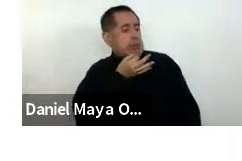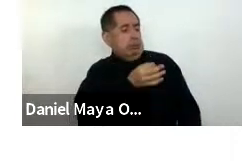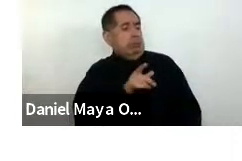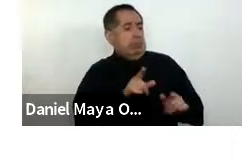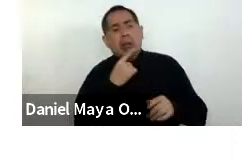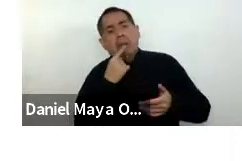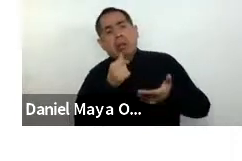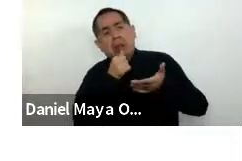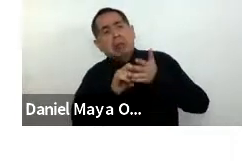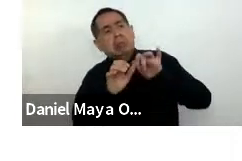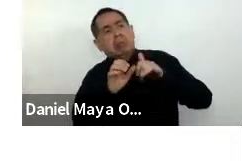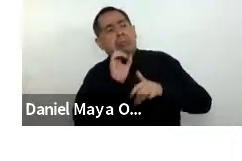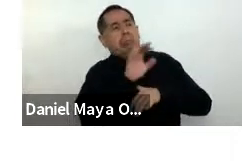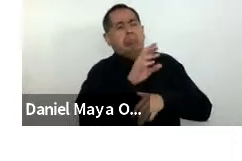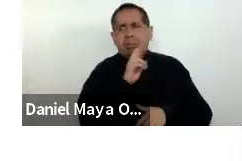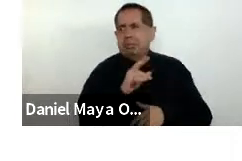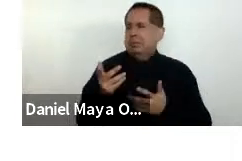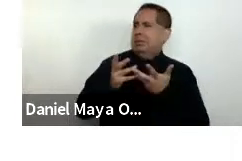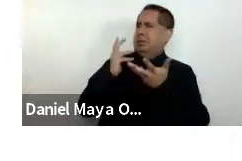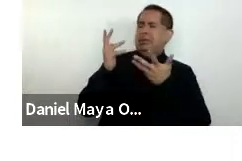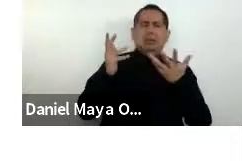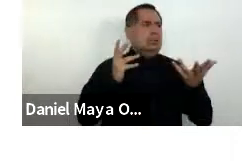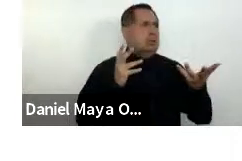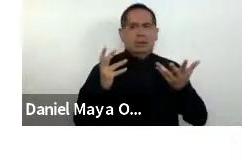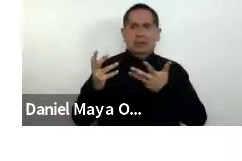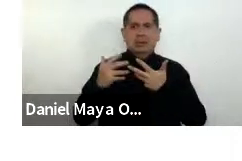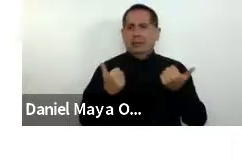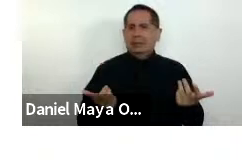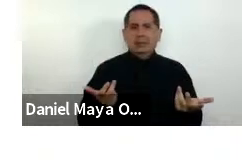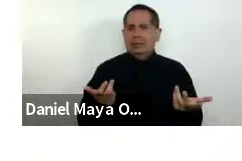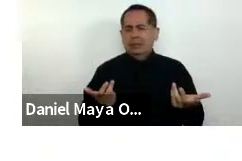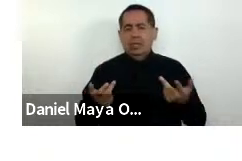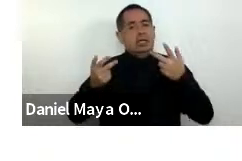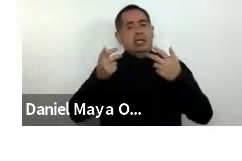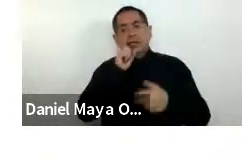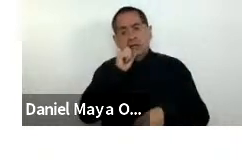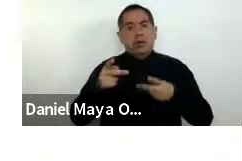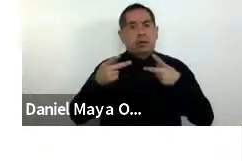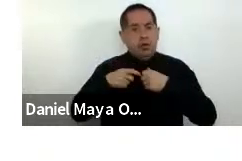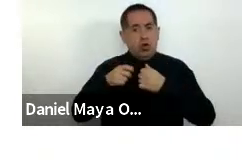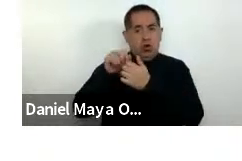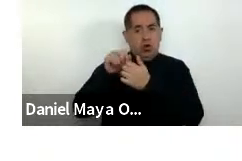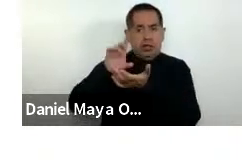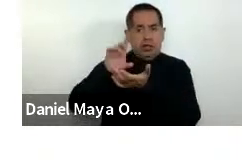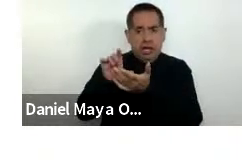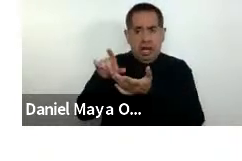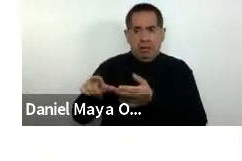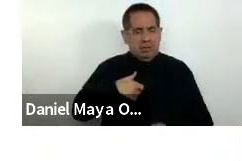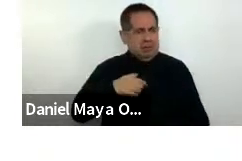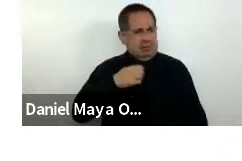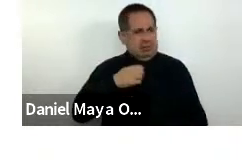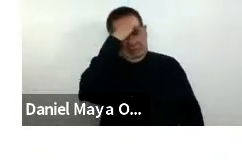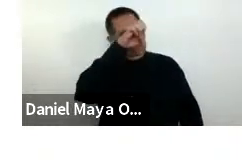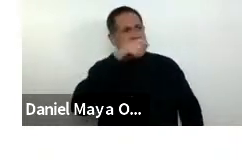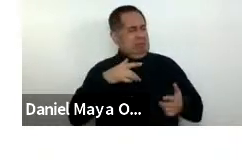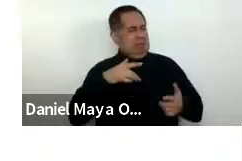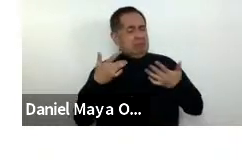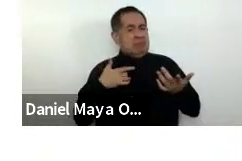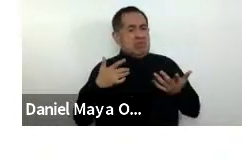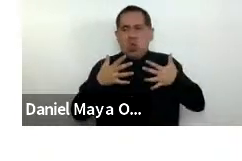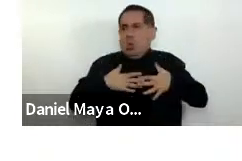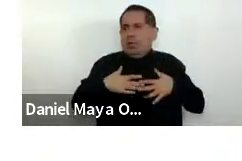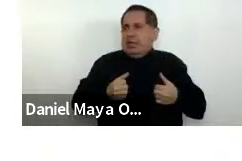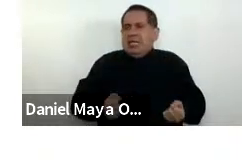demanda. Además, las personas con discapacidad se sienten ajenos al procedimiento y no comprenden